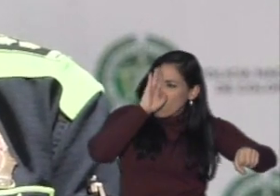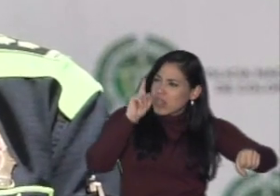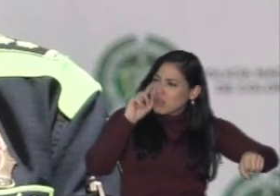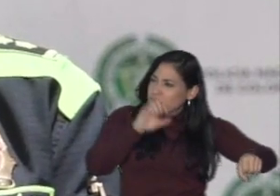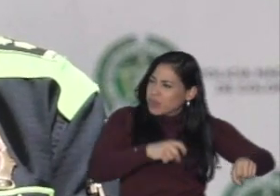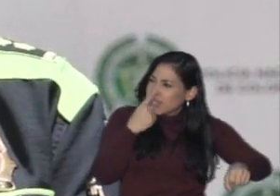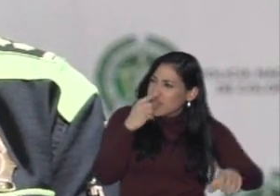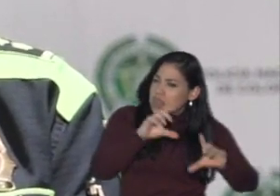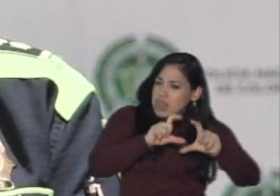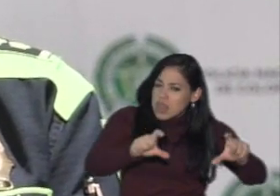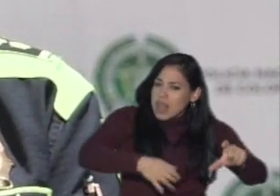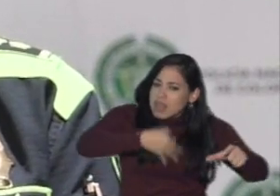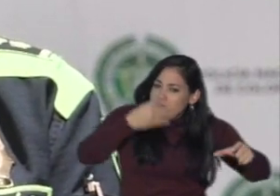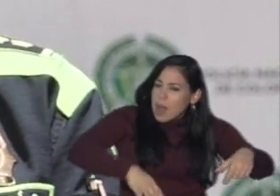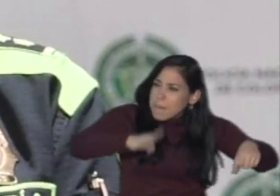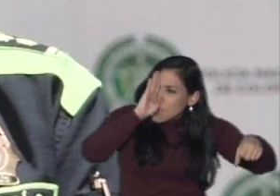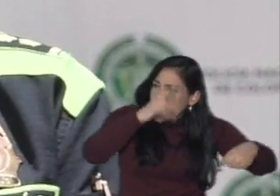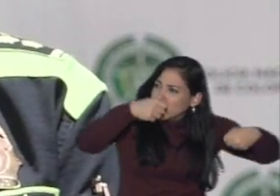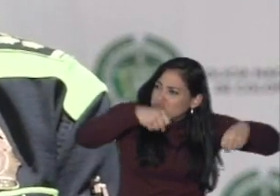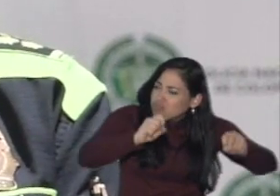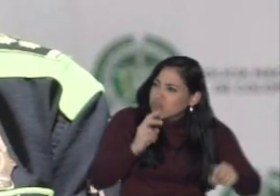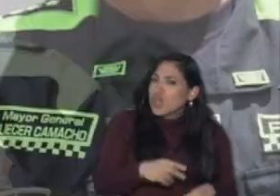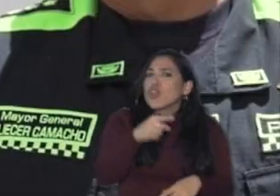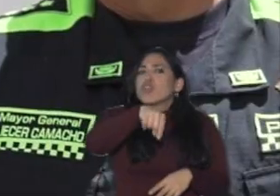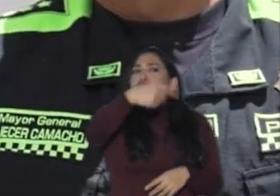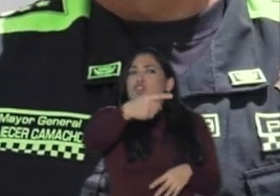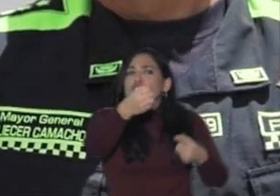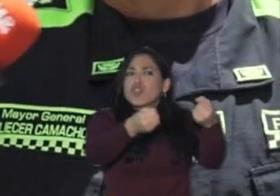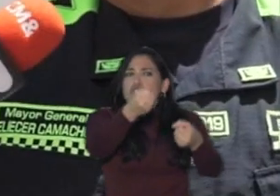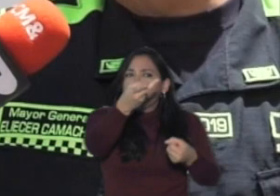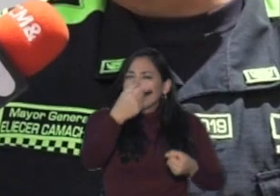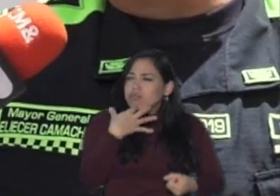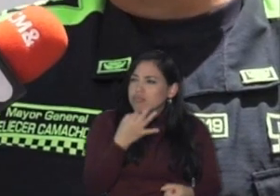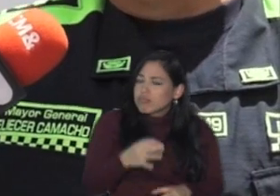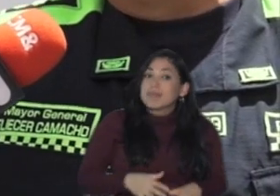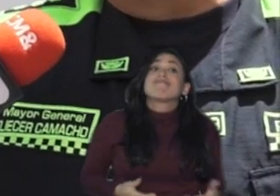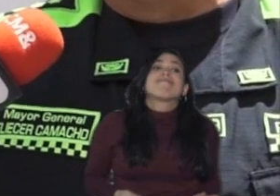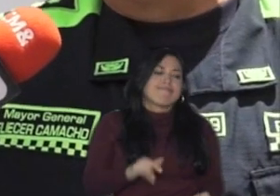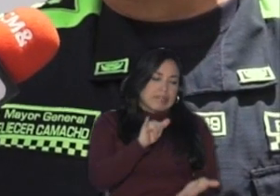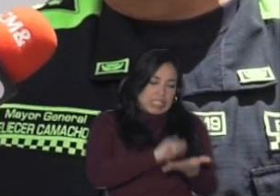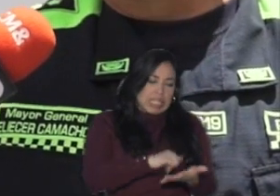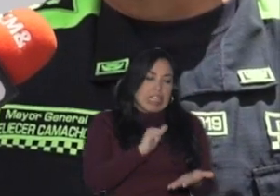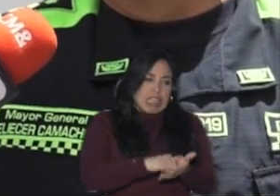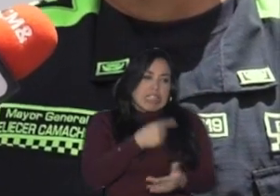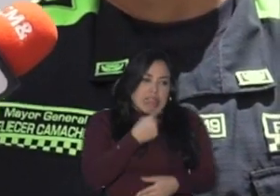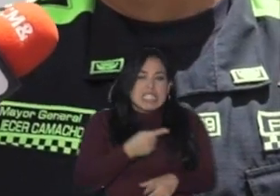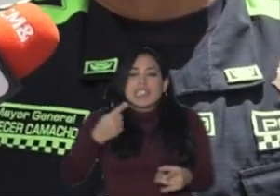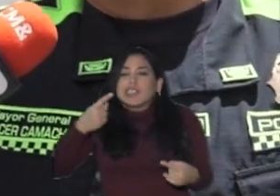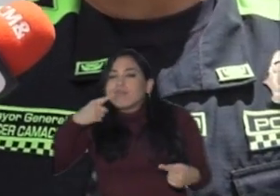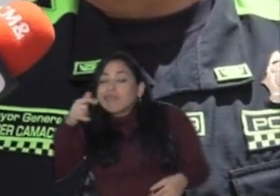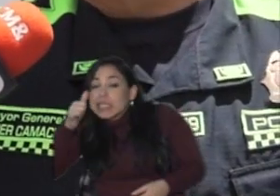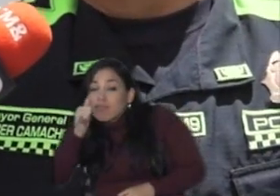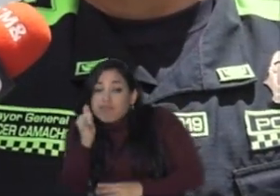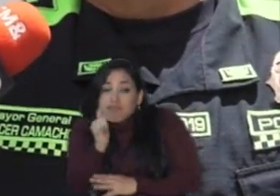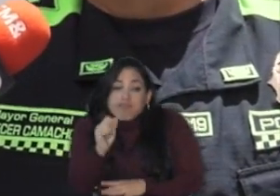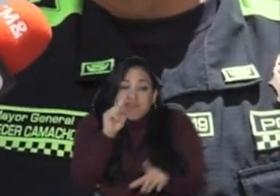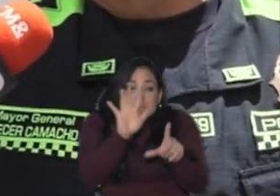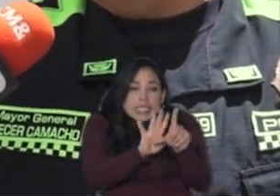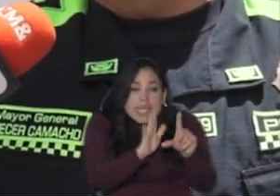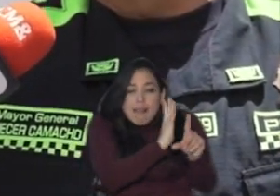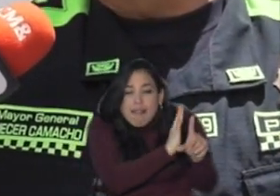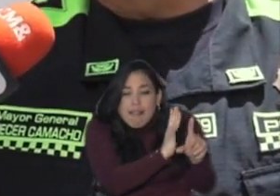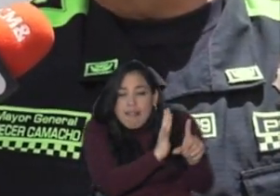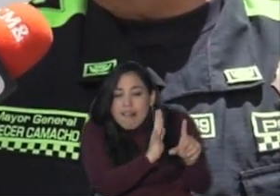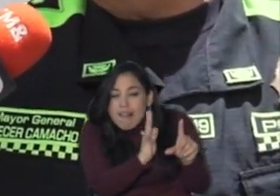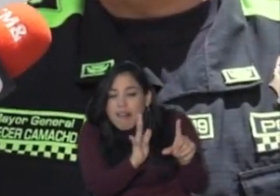Ustedes ya determinaron si lo es, no lo es, y también dos vehículos particulares. No, estamos en la verificación, recorriendo todo el entorno con el